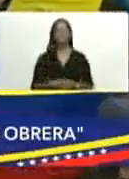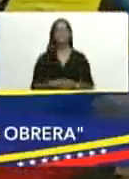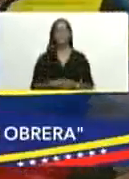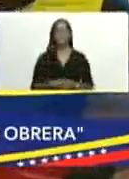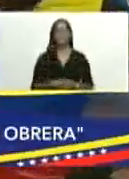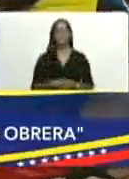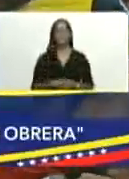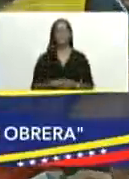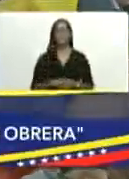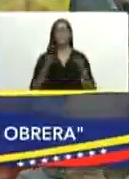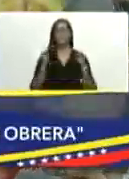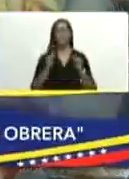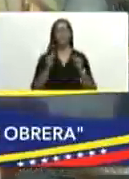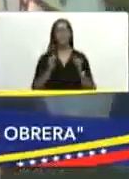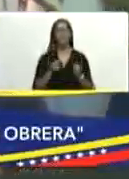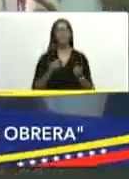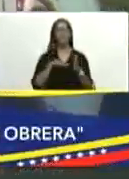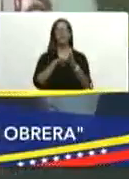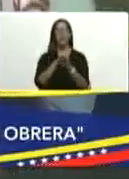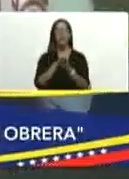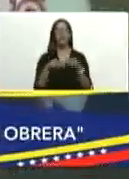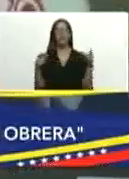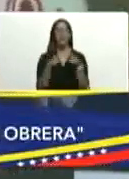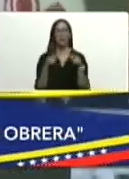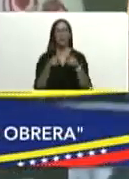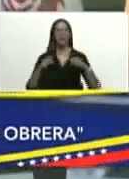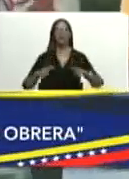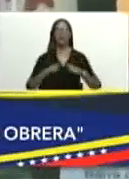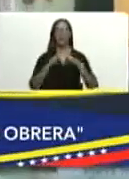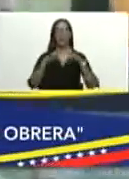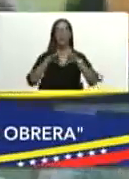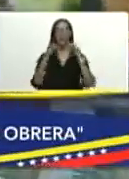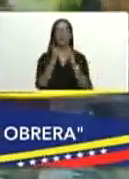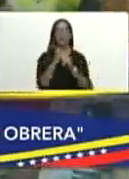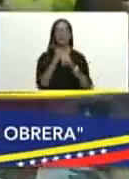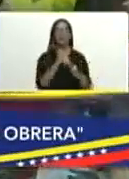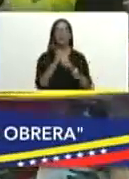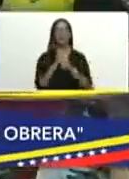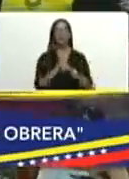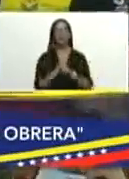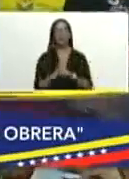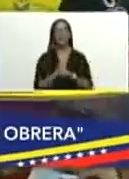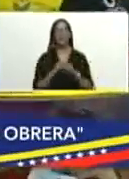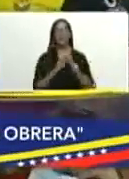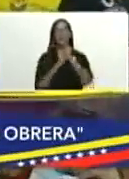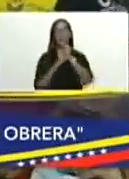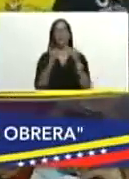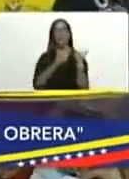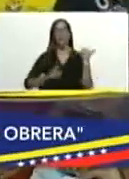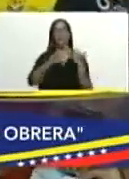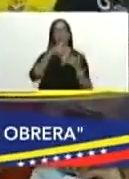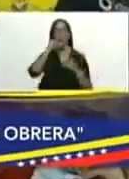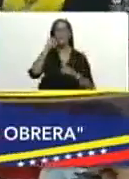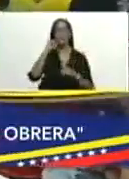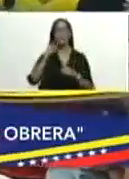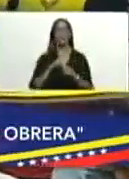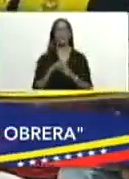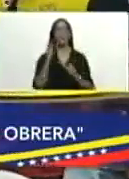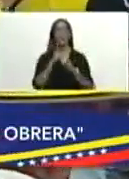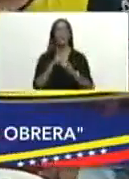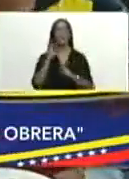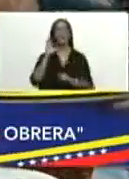bien en este momento está en desarrollo esta reunión este encuentro de la clase de trabajadora que lidera el presidente de la república Nicolás Maduro moros desde